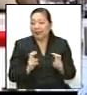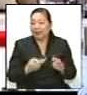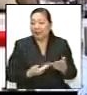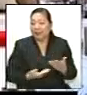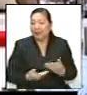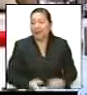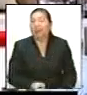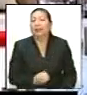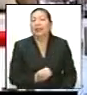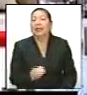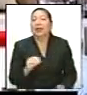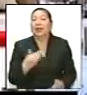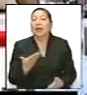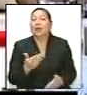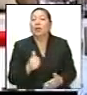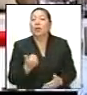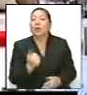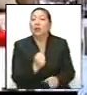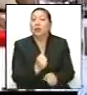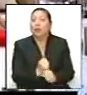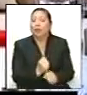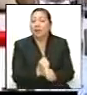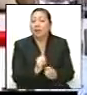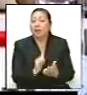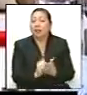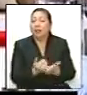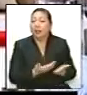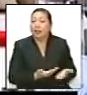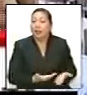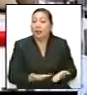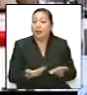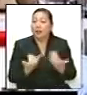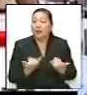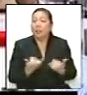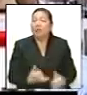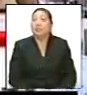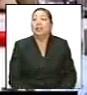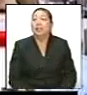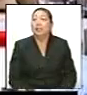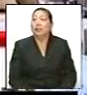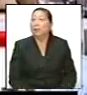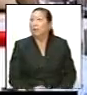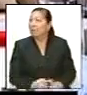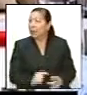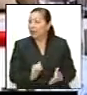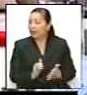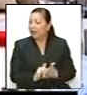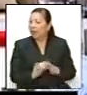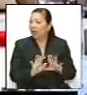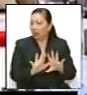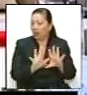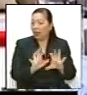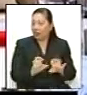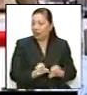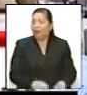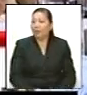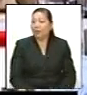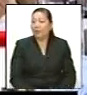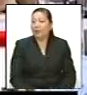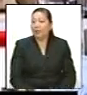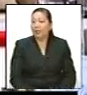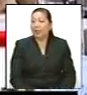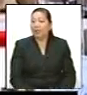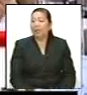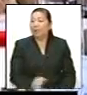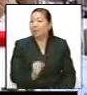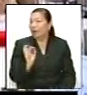consultoría, sino hay otras funciones que conlleva eso. Sin embargo, habrá que evaluar a Osinermín,